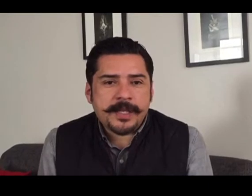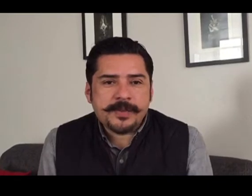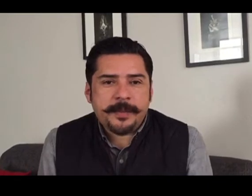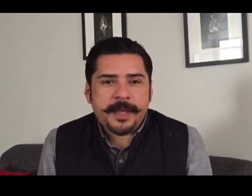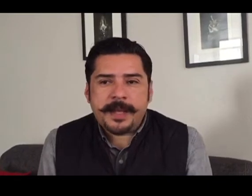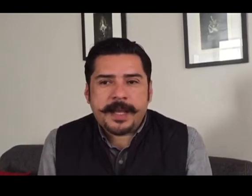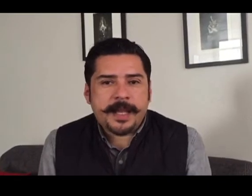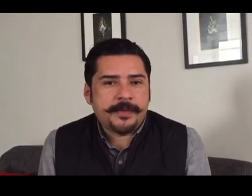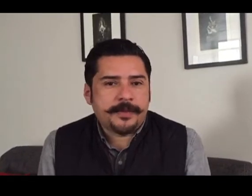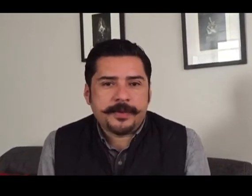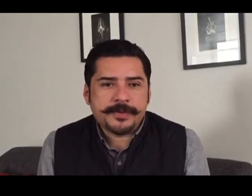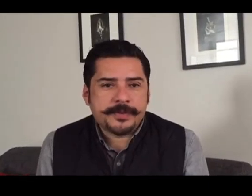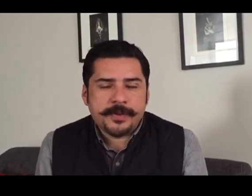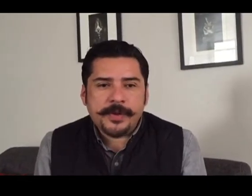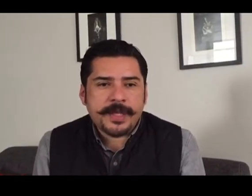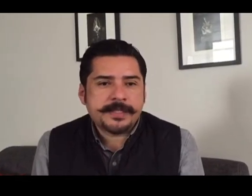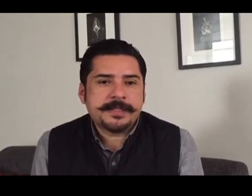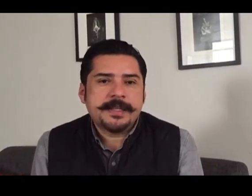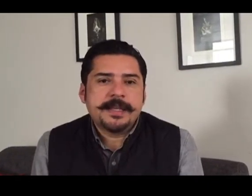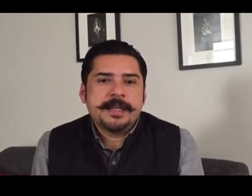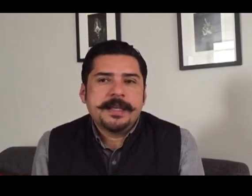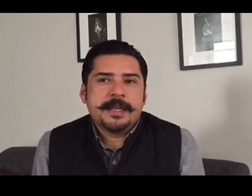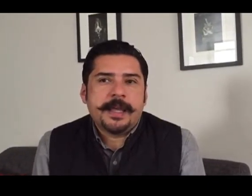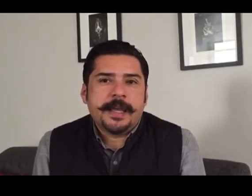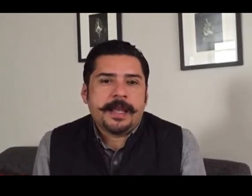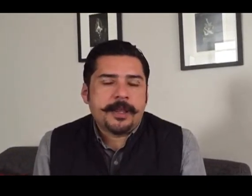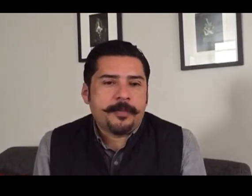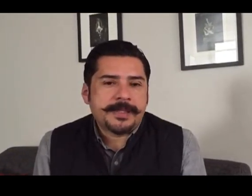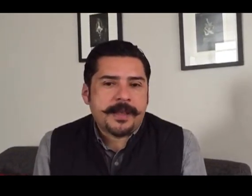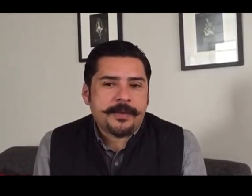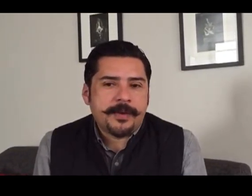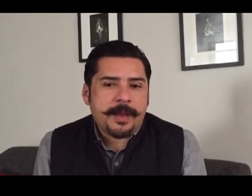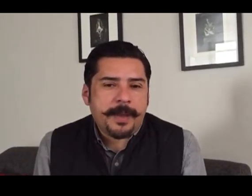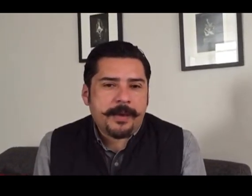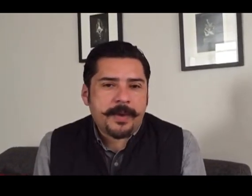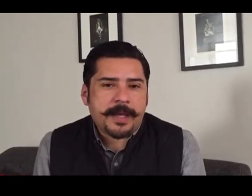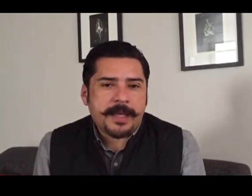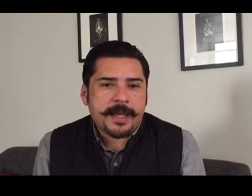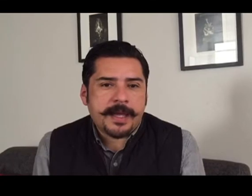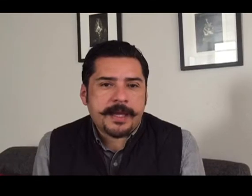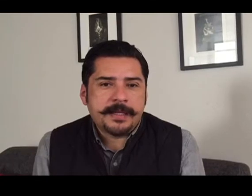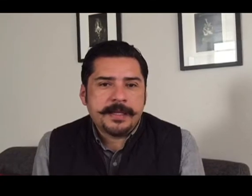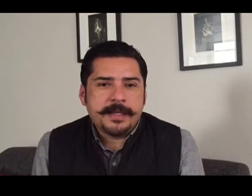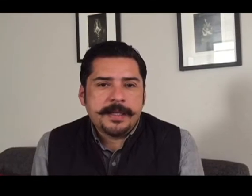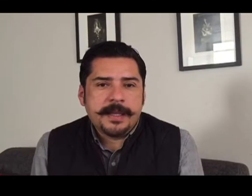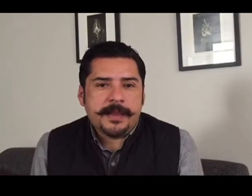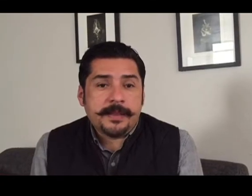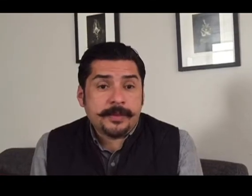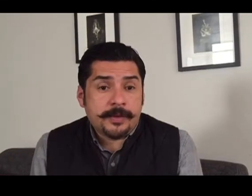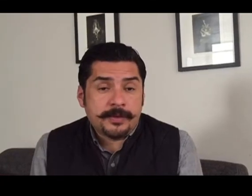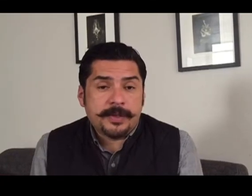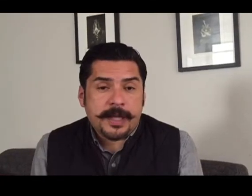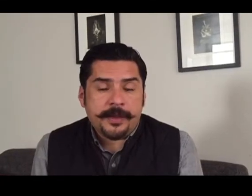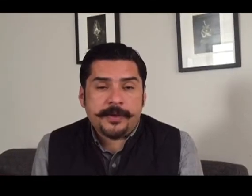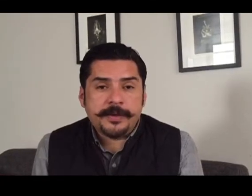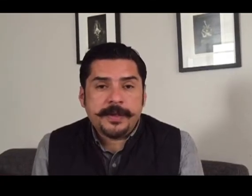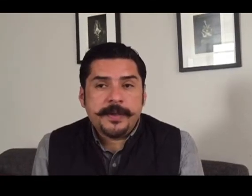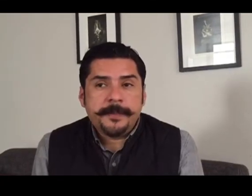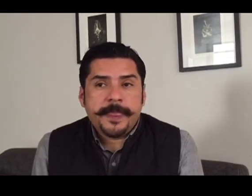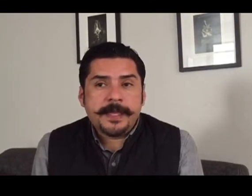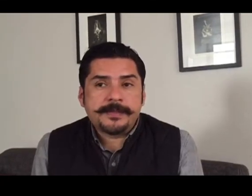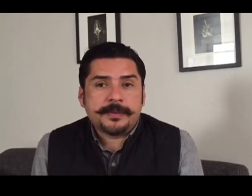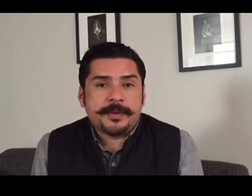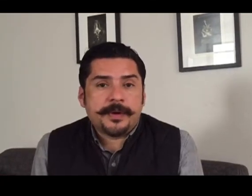al Goya en su haber, ha ganado 2 Goyas. El año pasado la película que ella editó, el